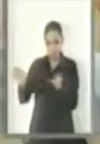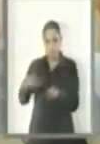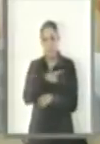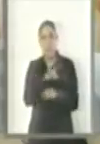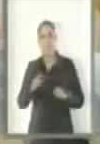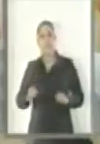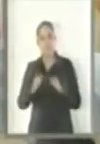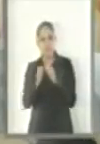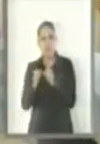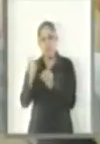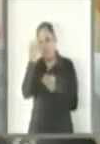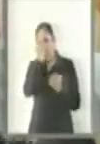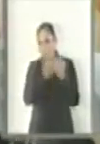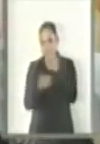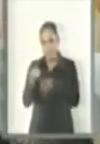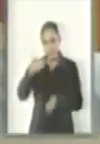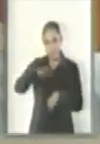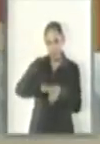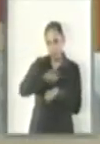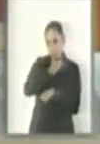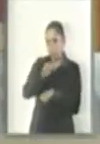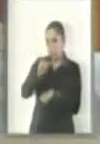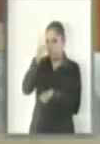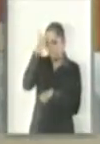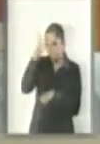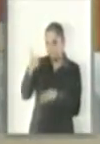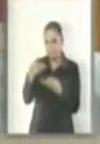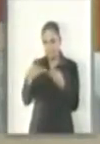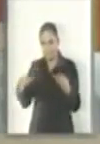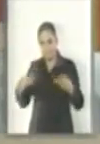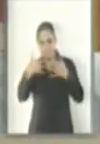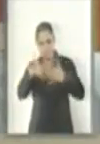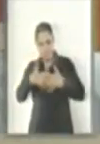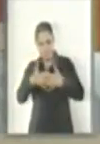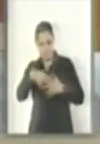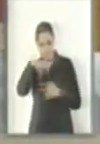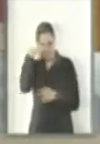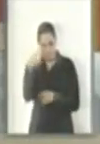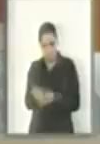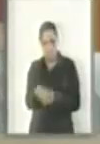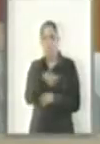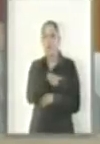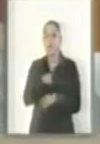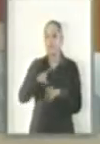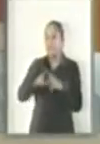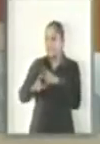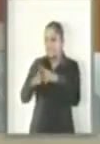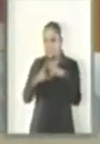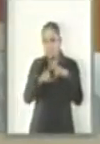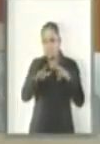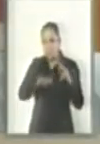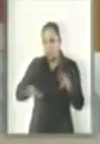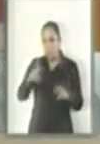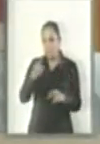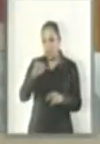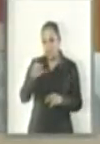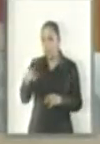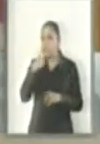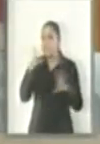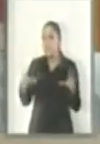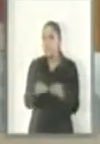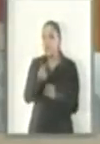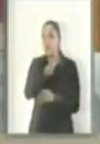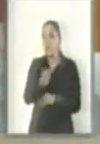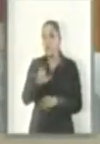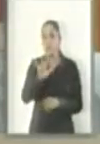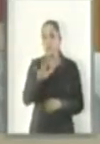y Avalúos de Bienes Nacionales valuó las instalaciones del complejo Pajaritos en 254